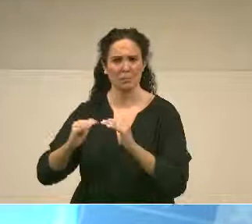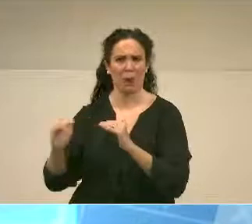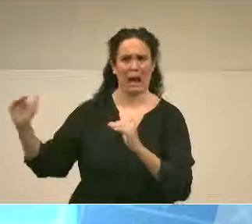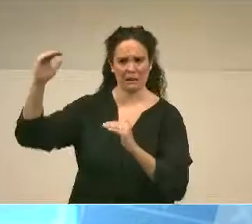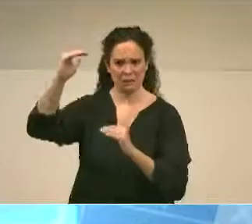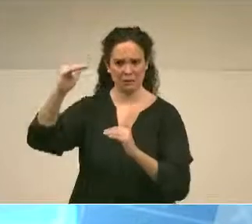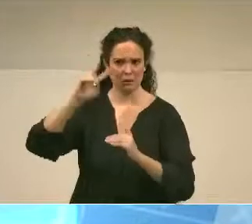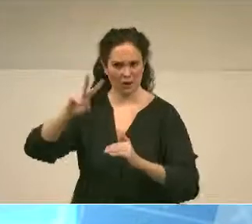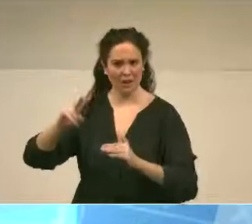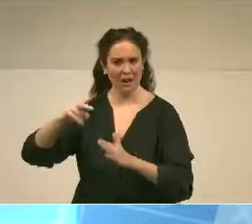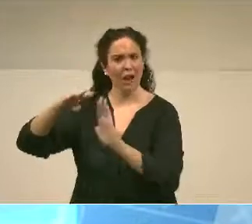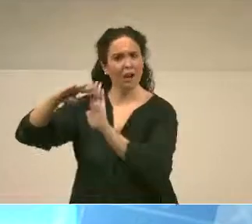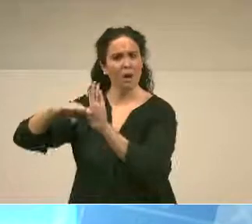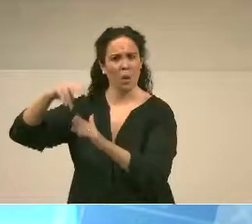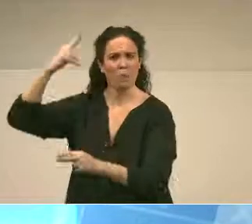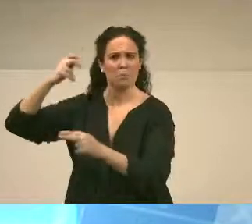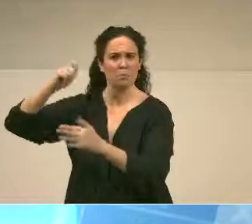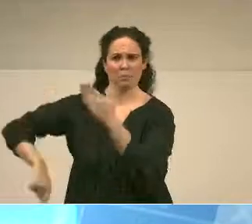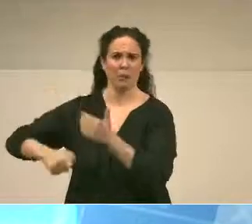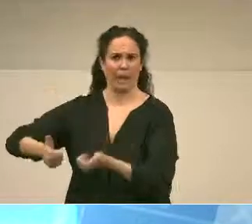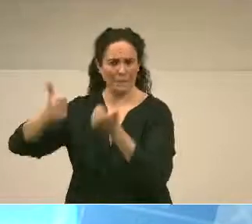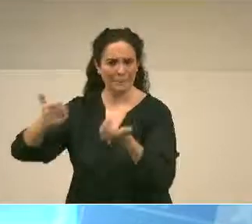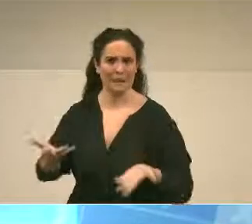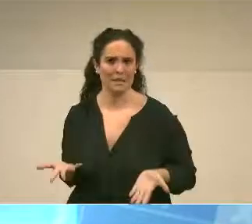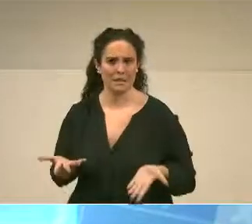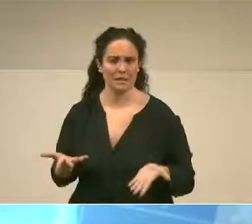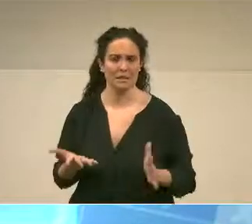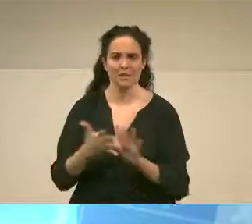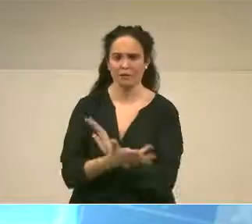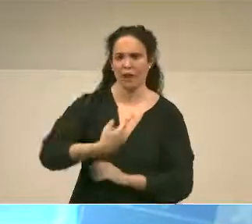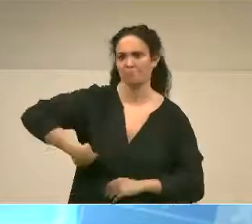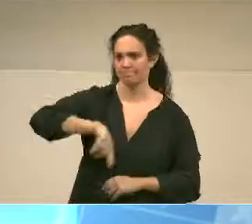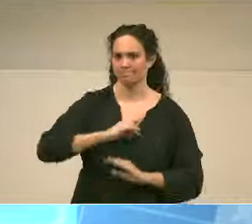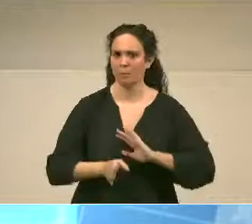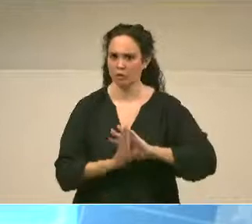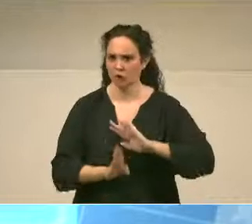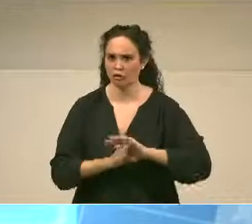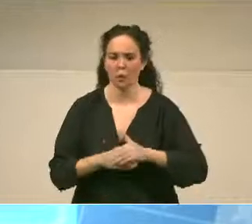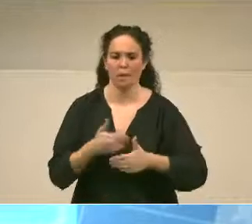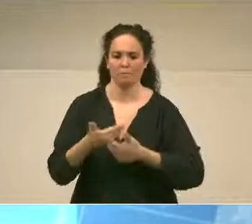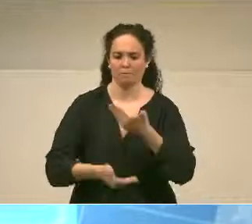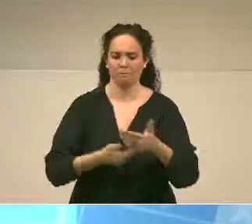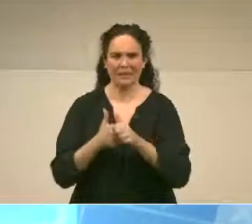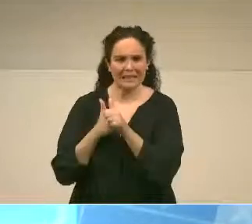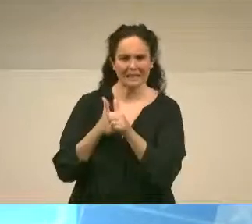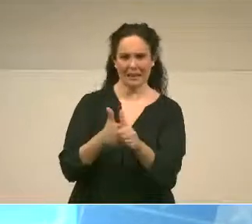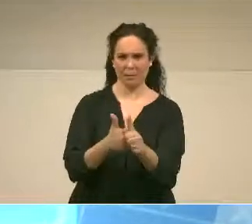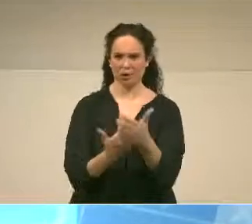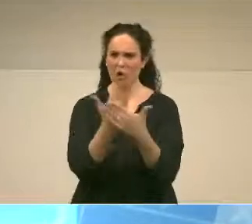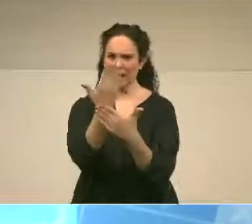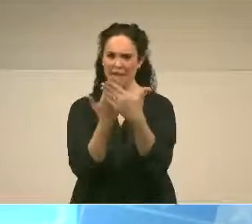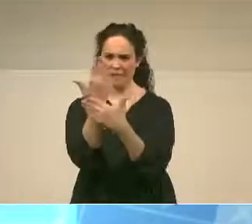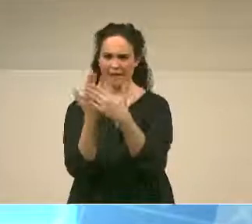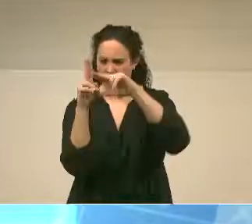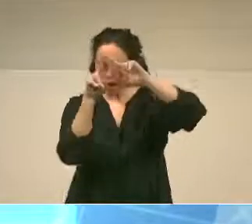la capital de España. Por lo tanto, continuaremos realizando ese seguimiento diario de